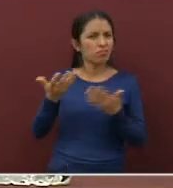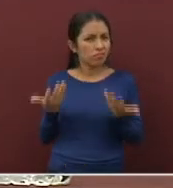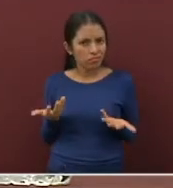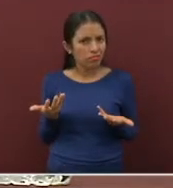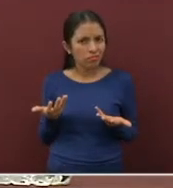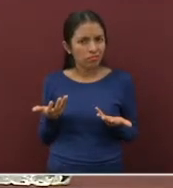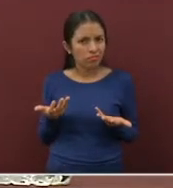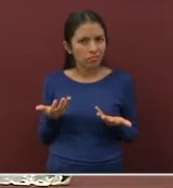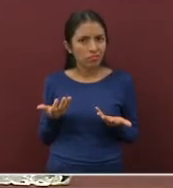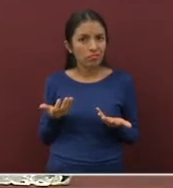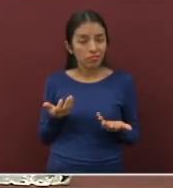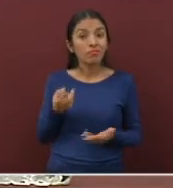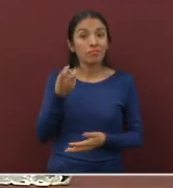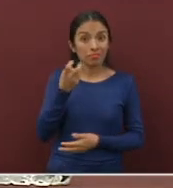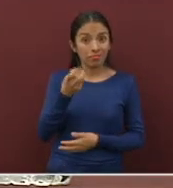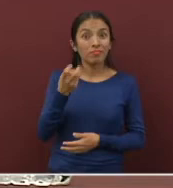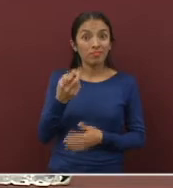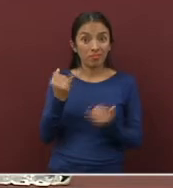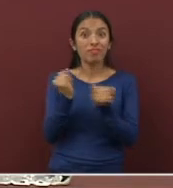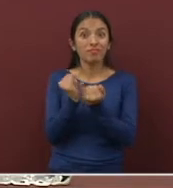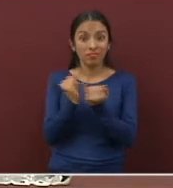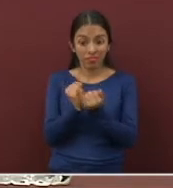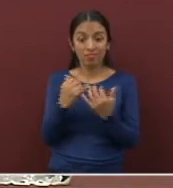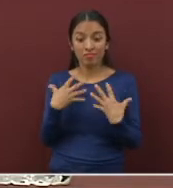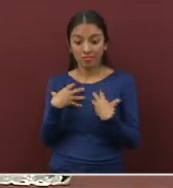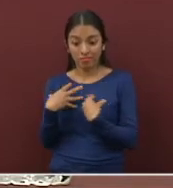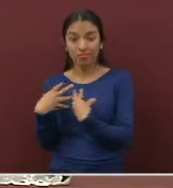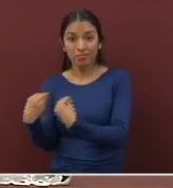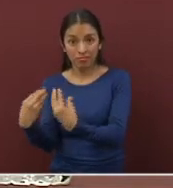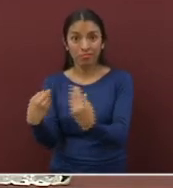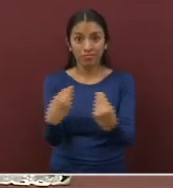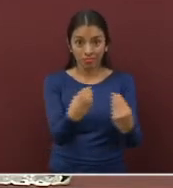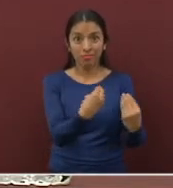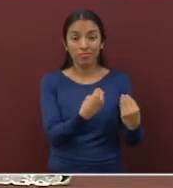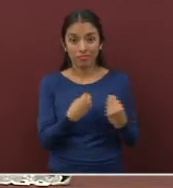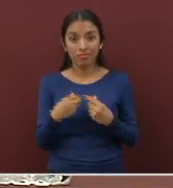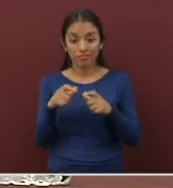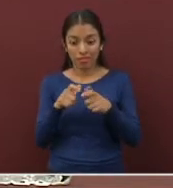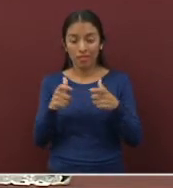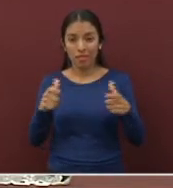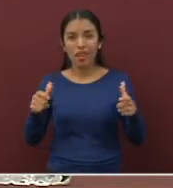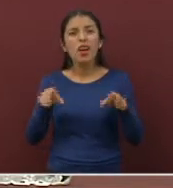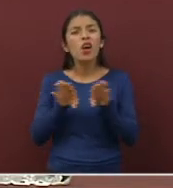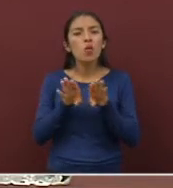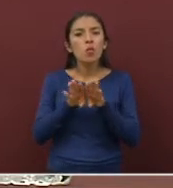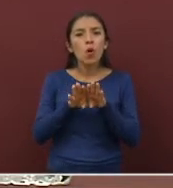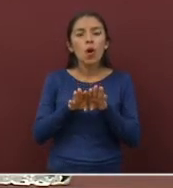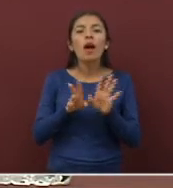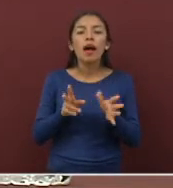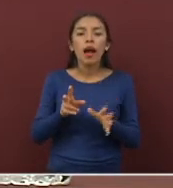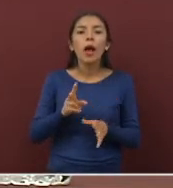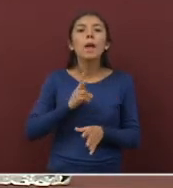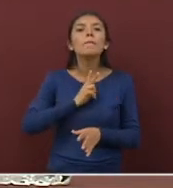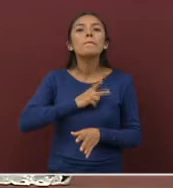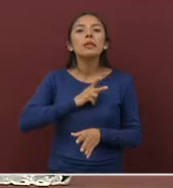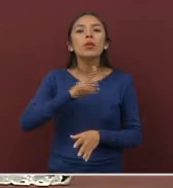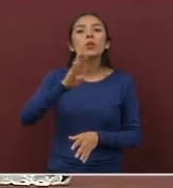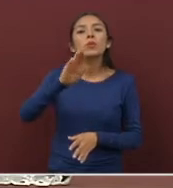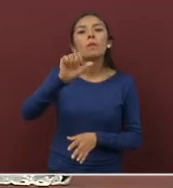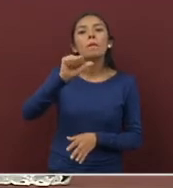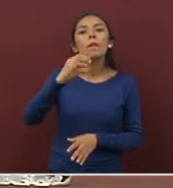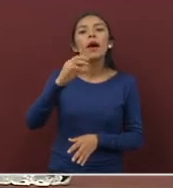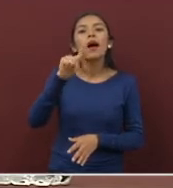también es muy contagiosa es producto de la infección causada por una bacteria que